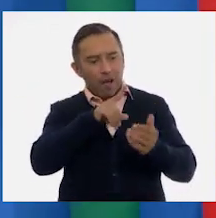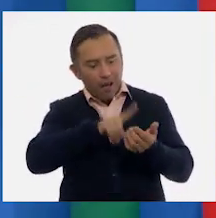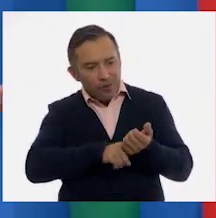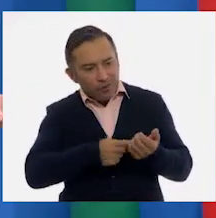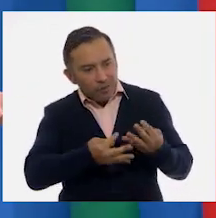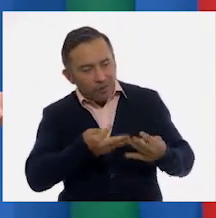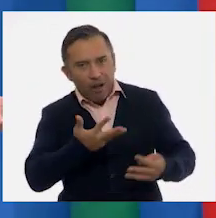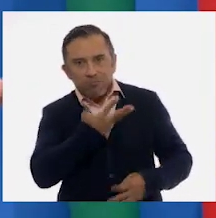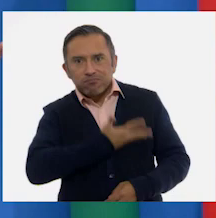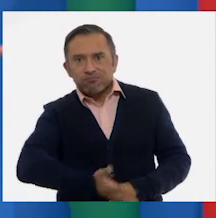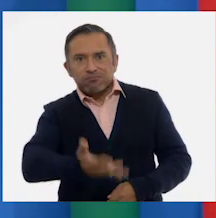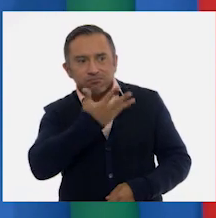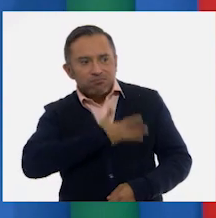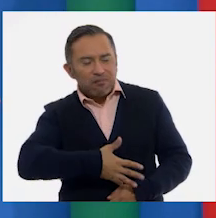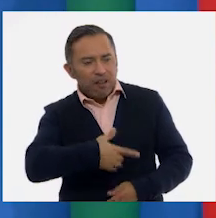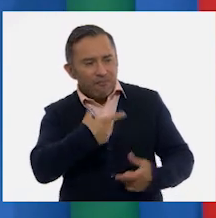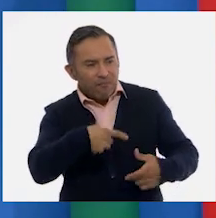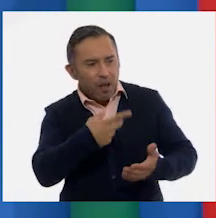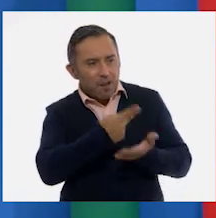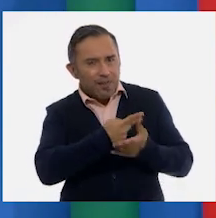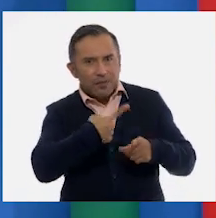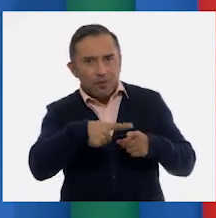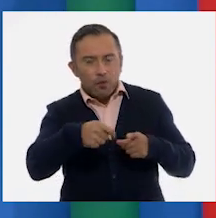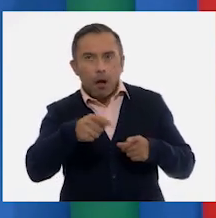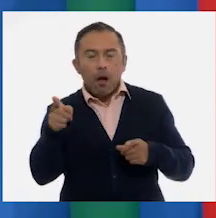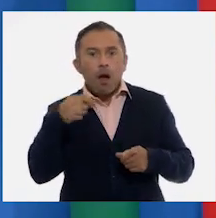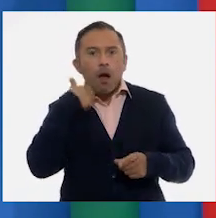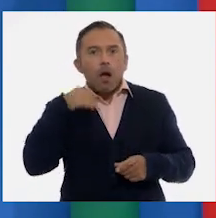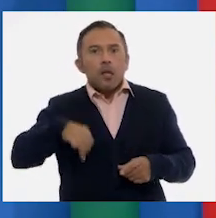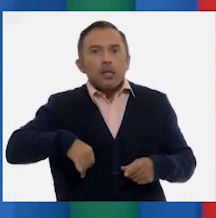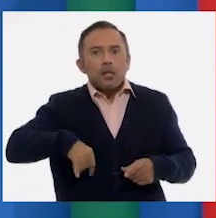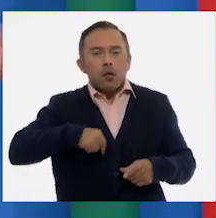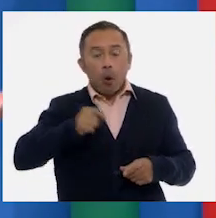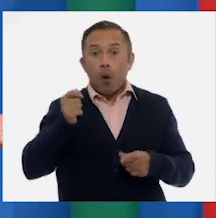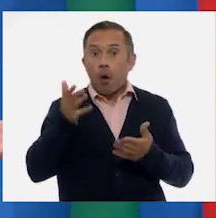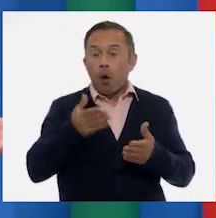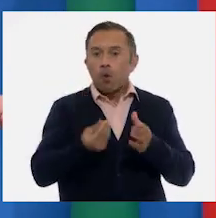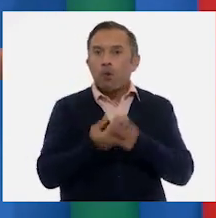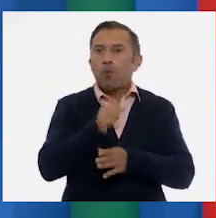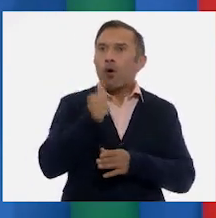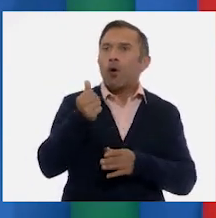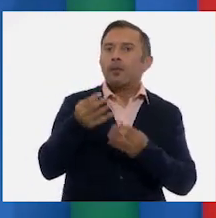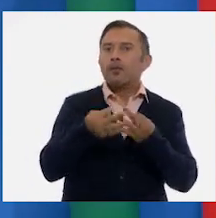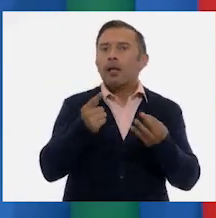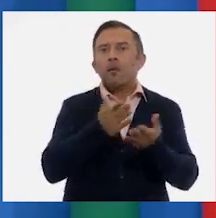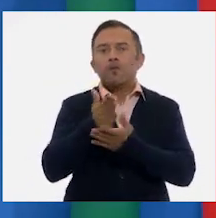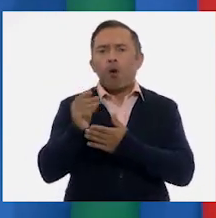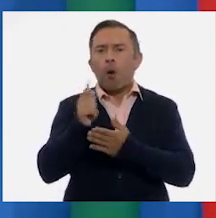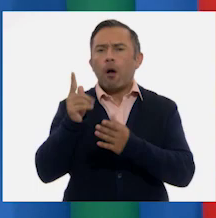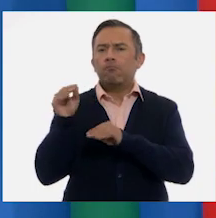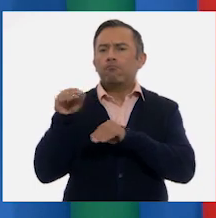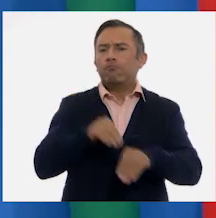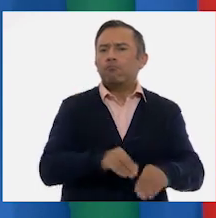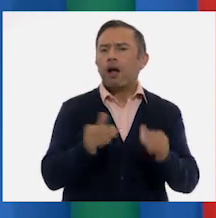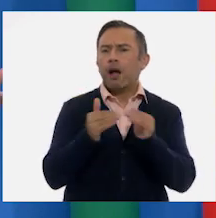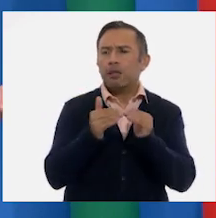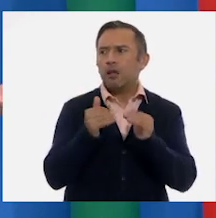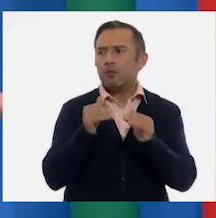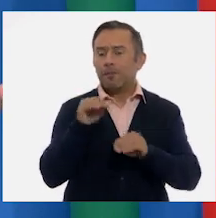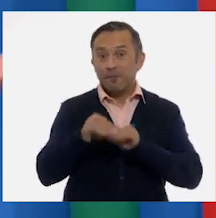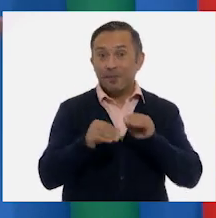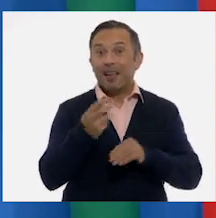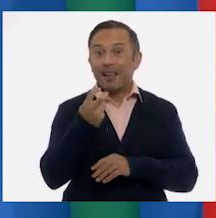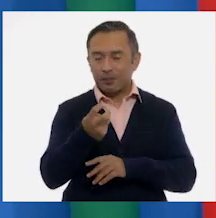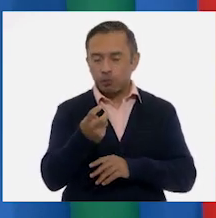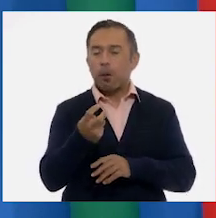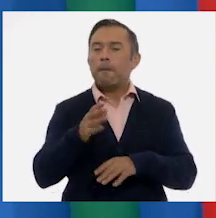varios comenzaron a interesarse en venir aquí, pero ya no a conquistar nuevos territorios, sino a vivir, a colonizar, y para eso comenzaron a